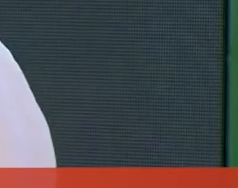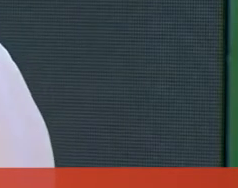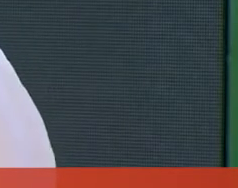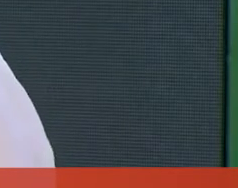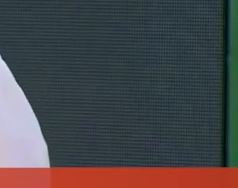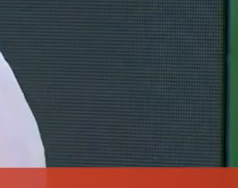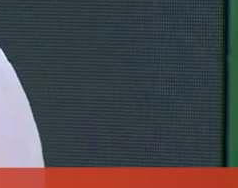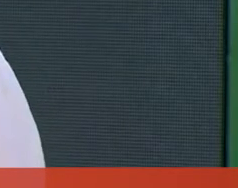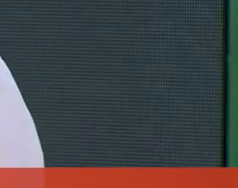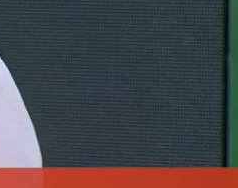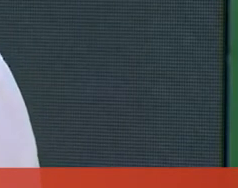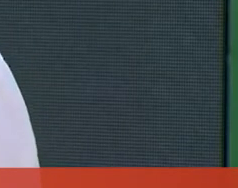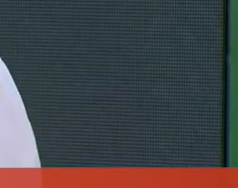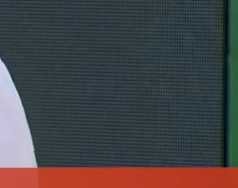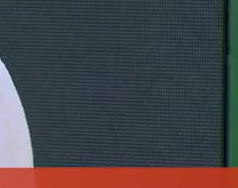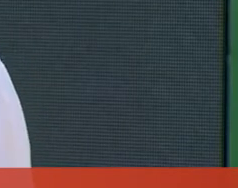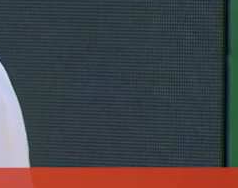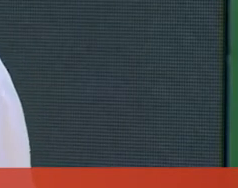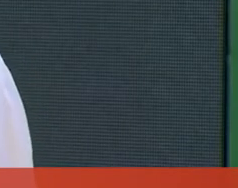Vamos a seguir